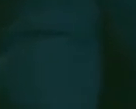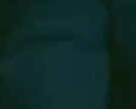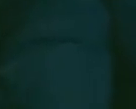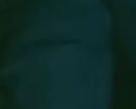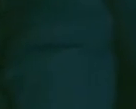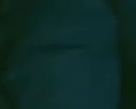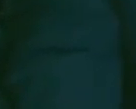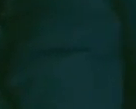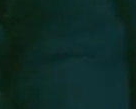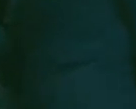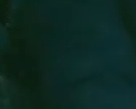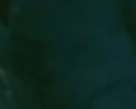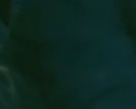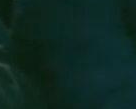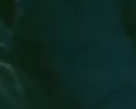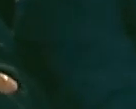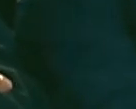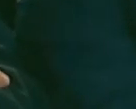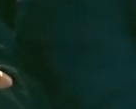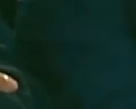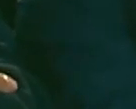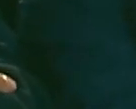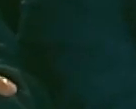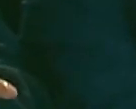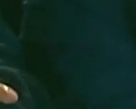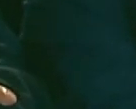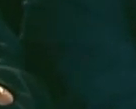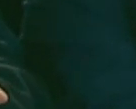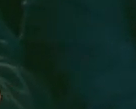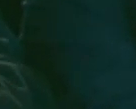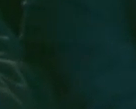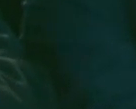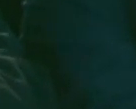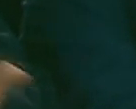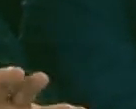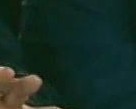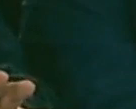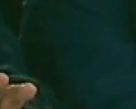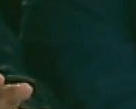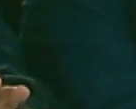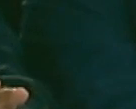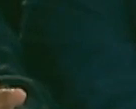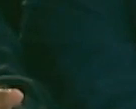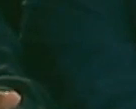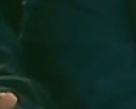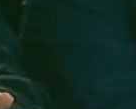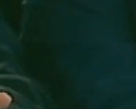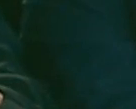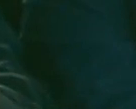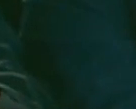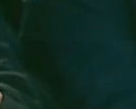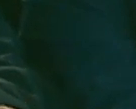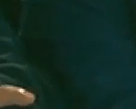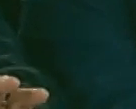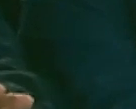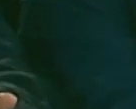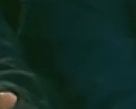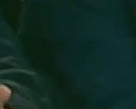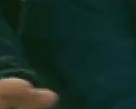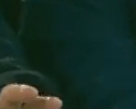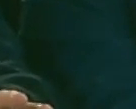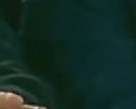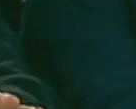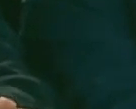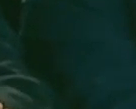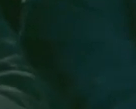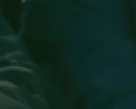importancia. Nosotros admitimos que tenemos una banca pública espectacular hoy día. Eso, tú sabes, lo reconocemos pública